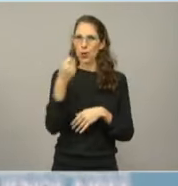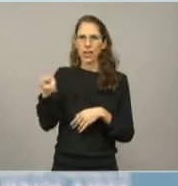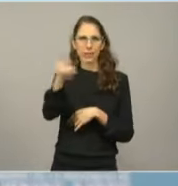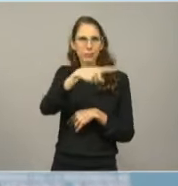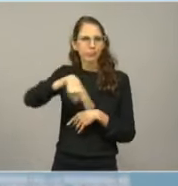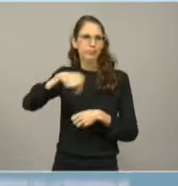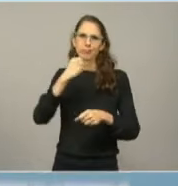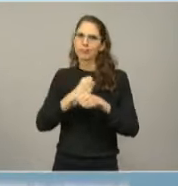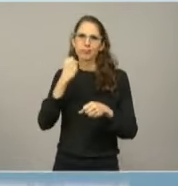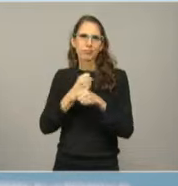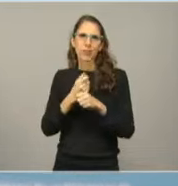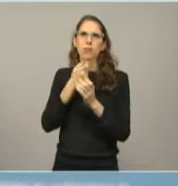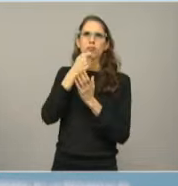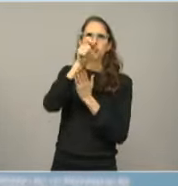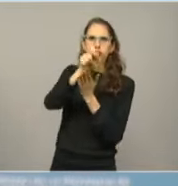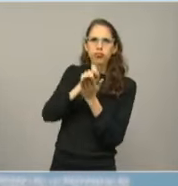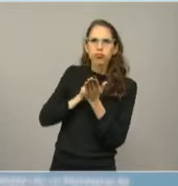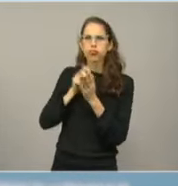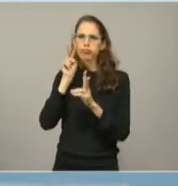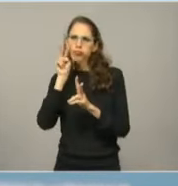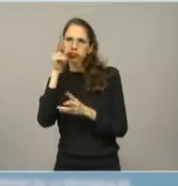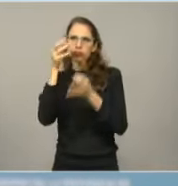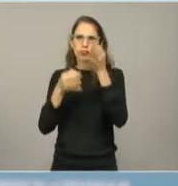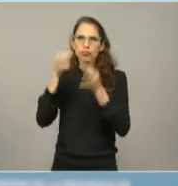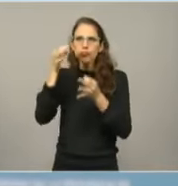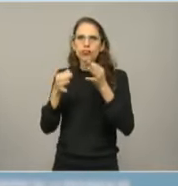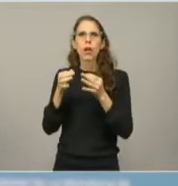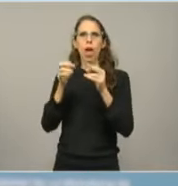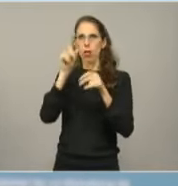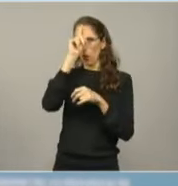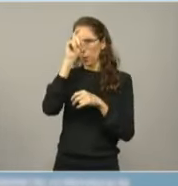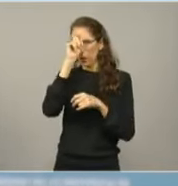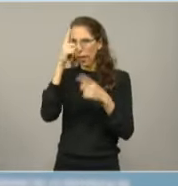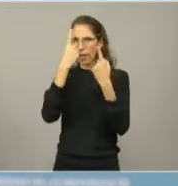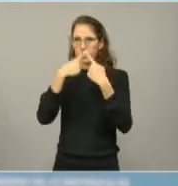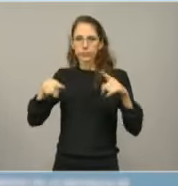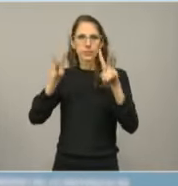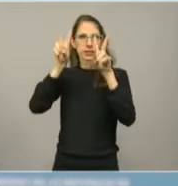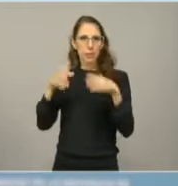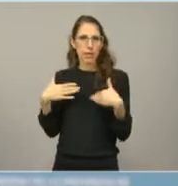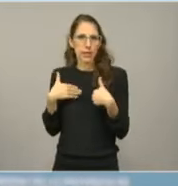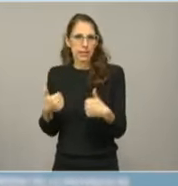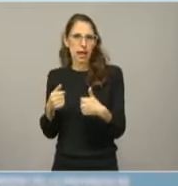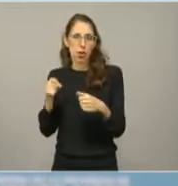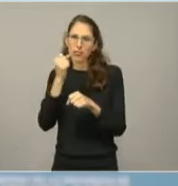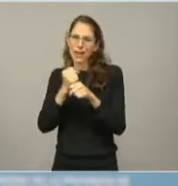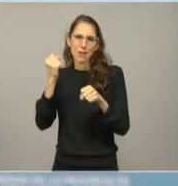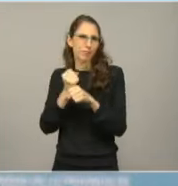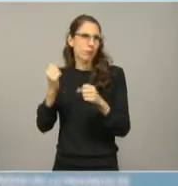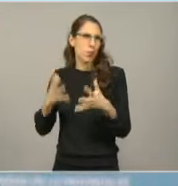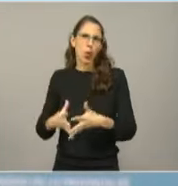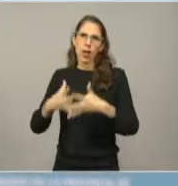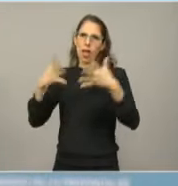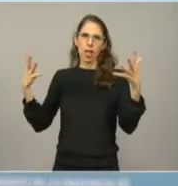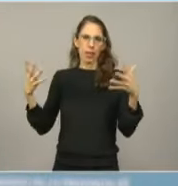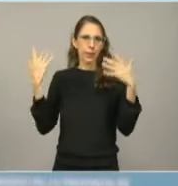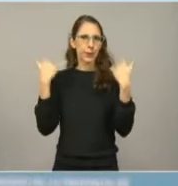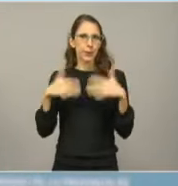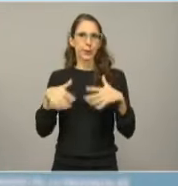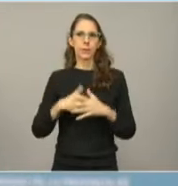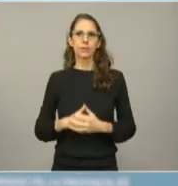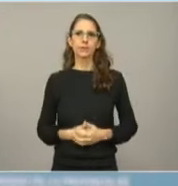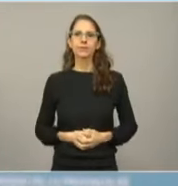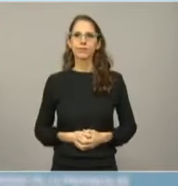hizo e sobre el sistema de salud en el enorme trabajo que hizo el equipo de salud